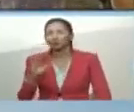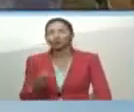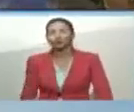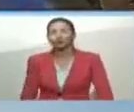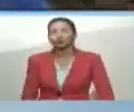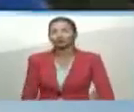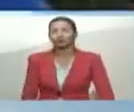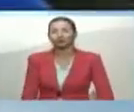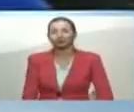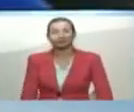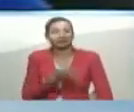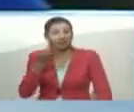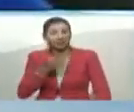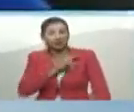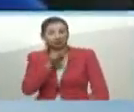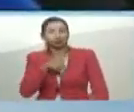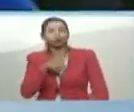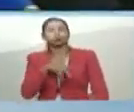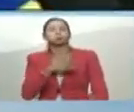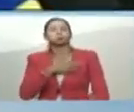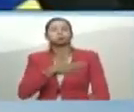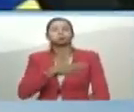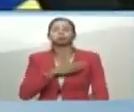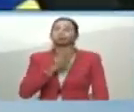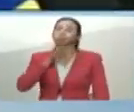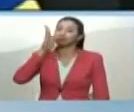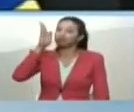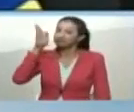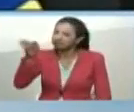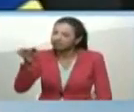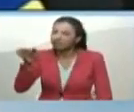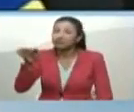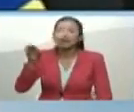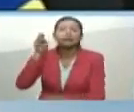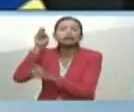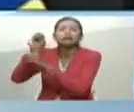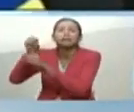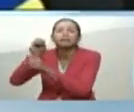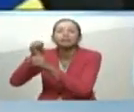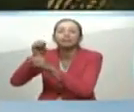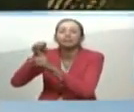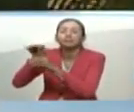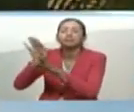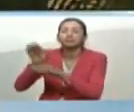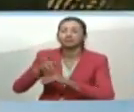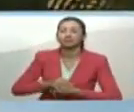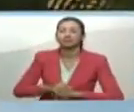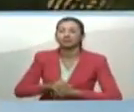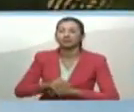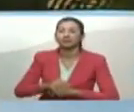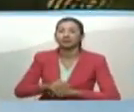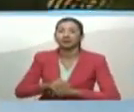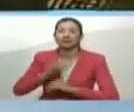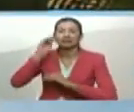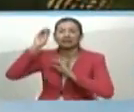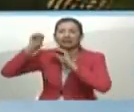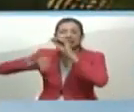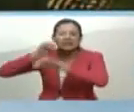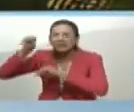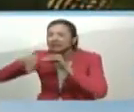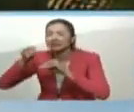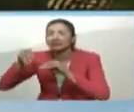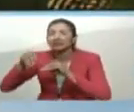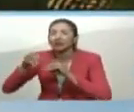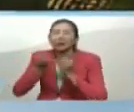siempre nosotros acudíamos a Germán Escarrá, bueno, para llevar todo el impulso